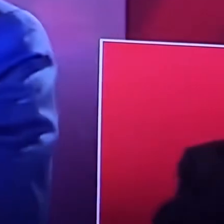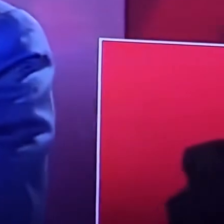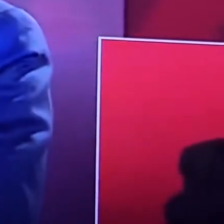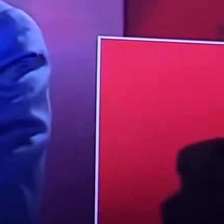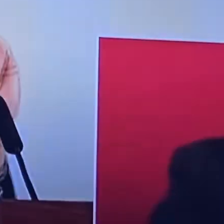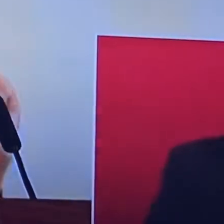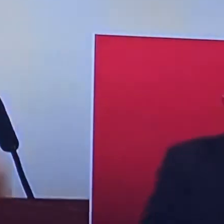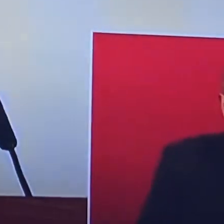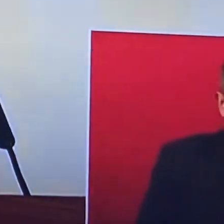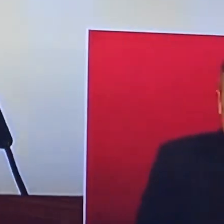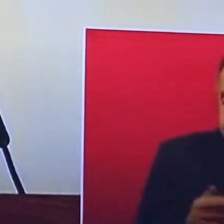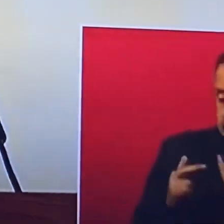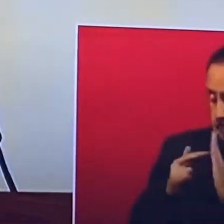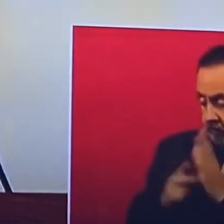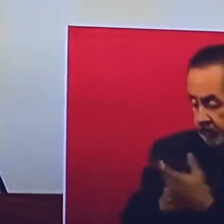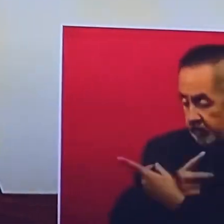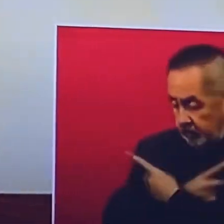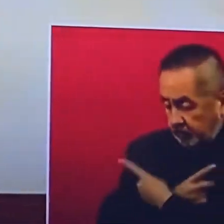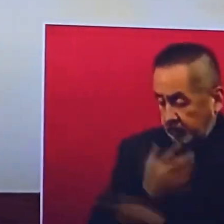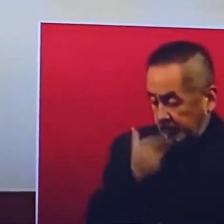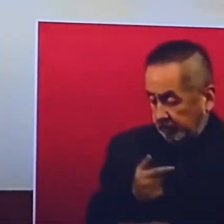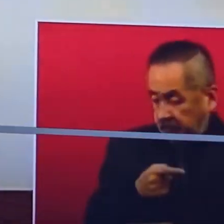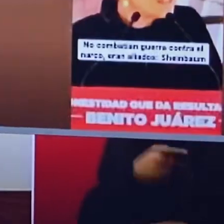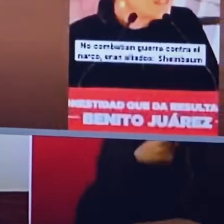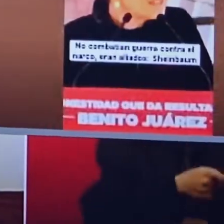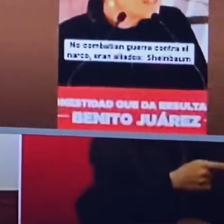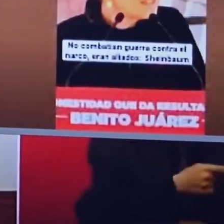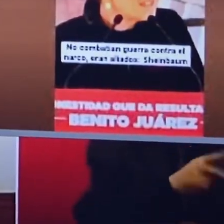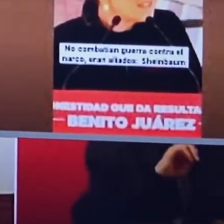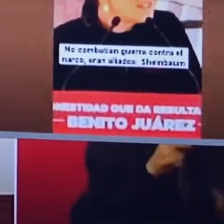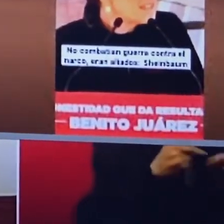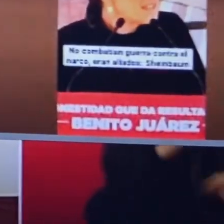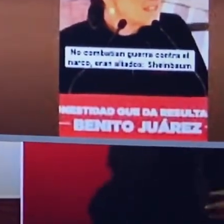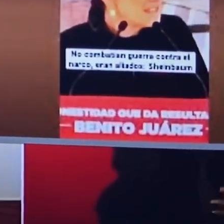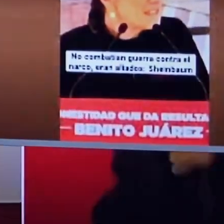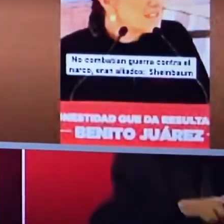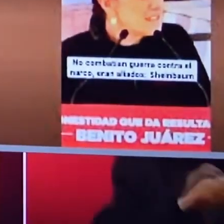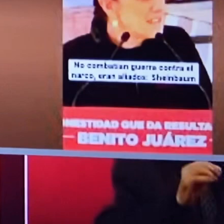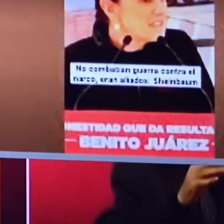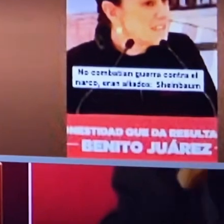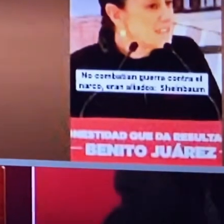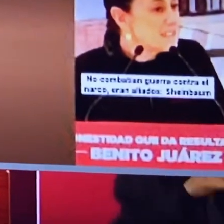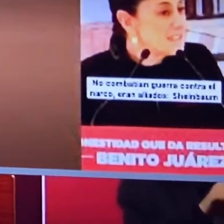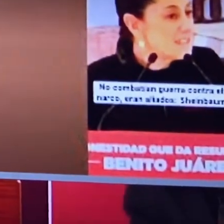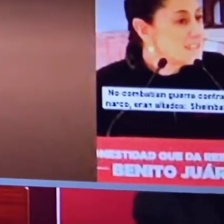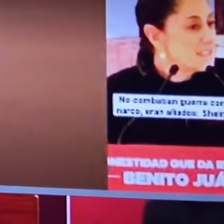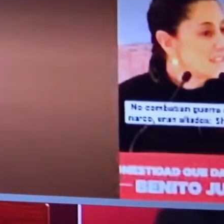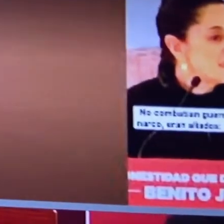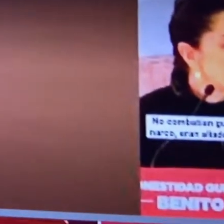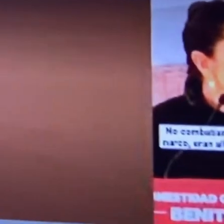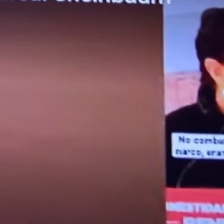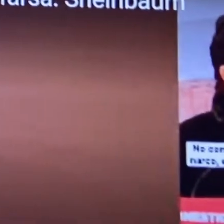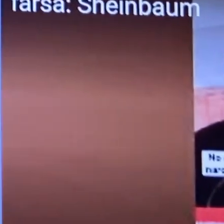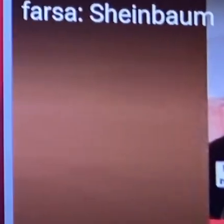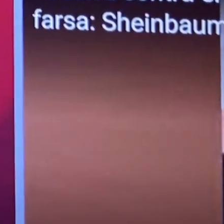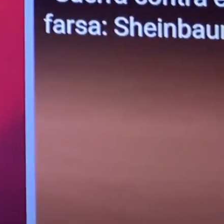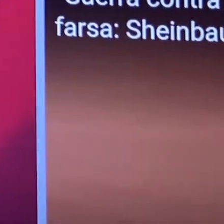cuando no hay principios, cuando no hay ideales, y a los tontos los vuelve locos.